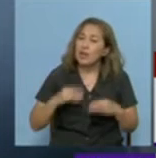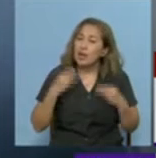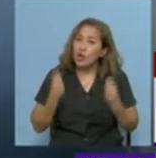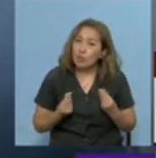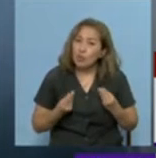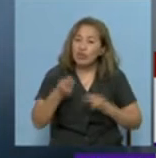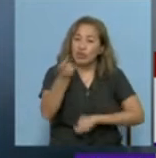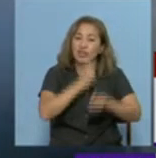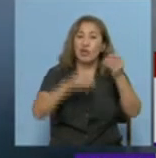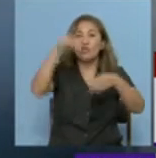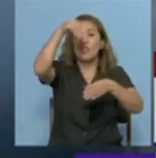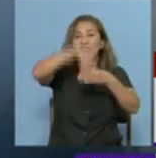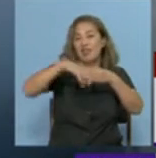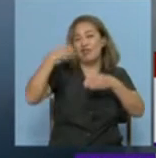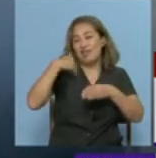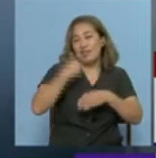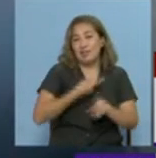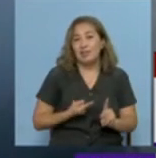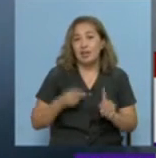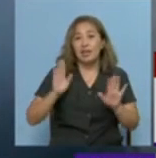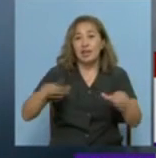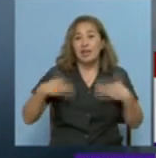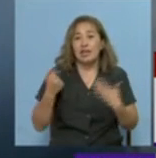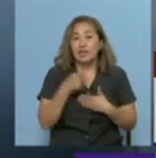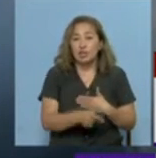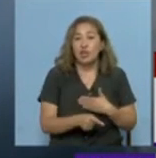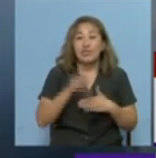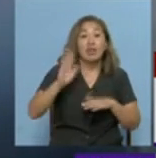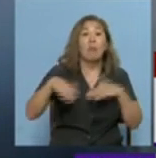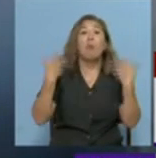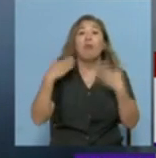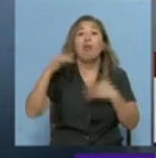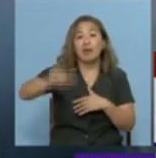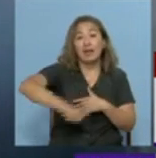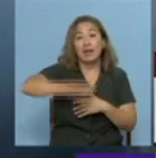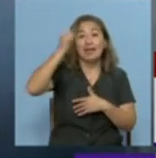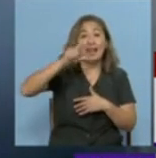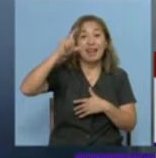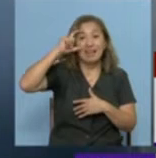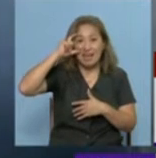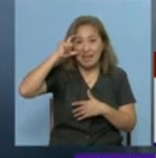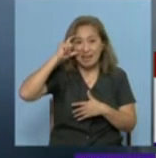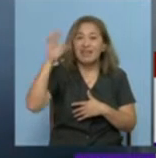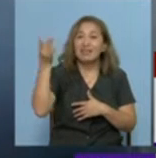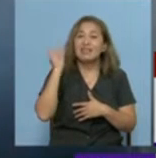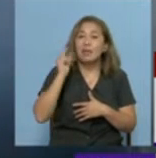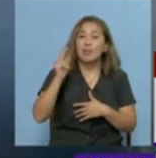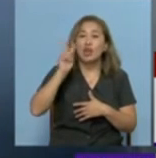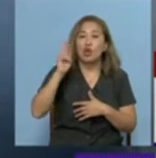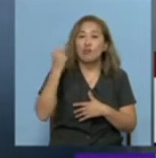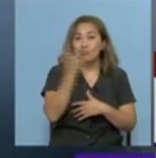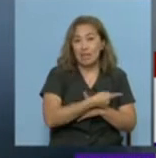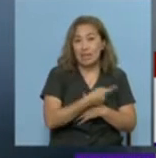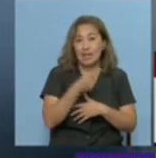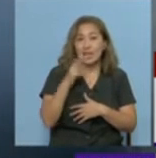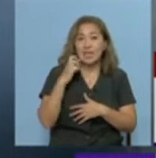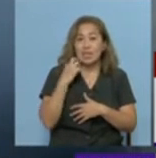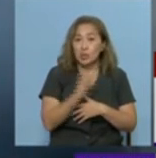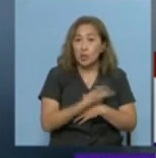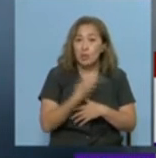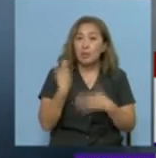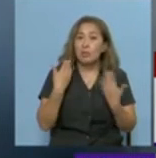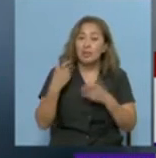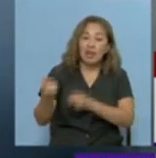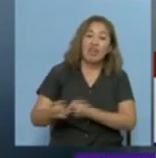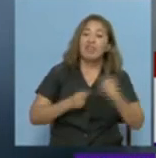del mercado interno. Por lo tanto, en el caso de ganar las elecciones el 10 de diciembre del 2015, lo que yo me propongo es devolverle